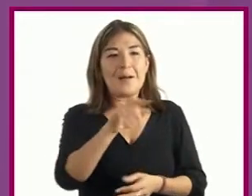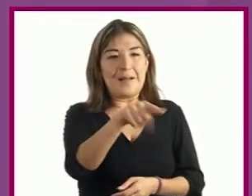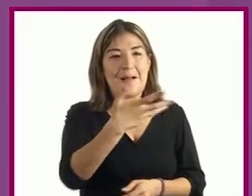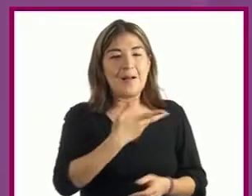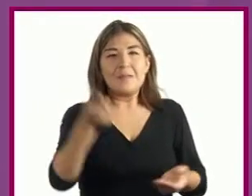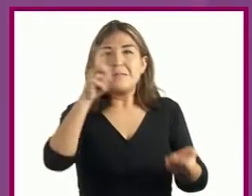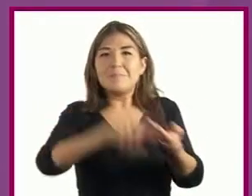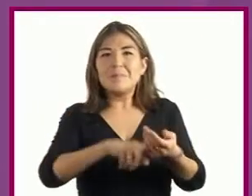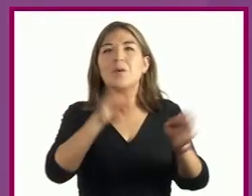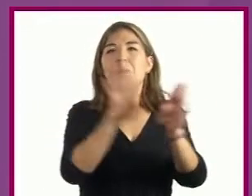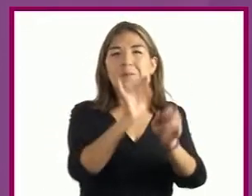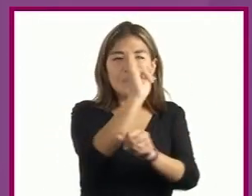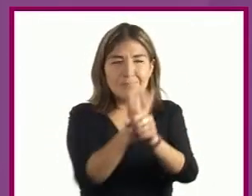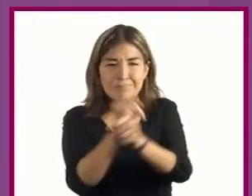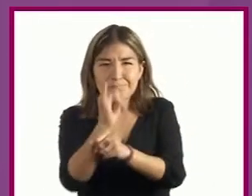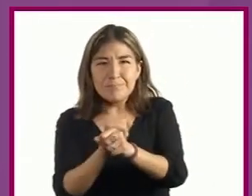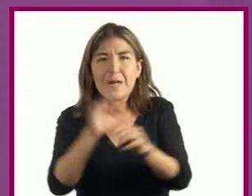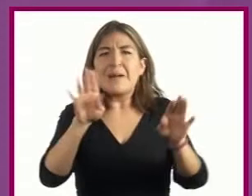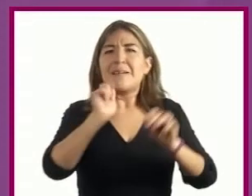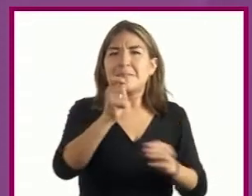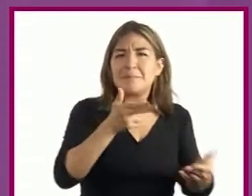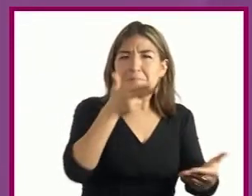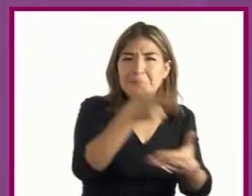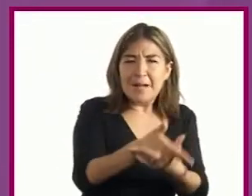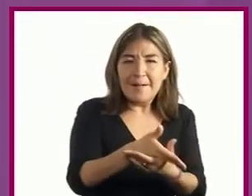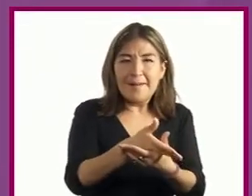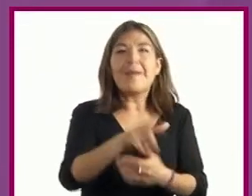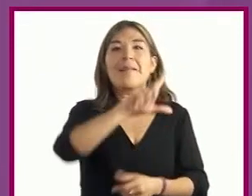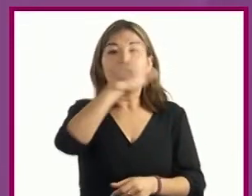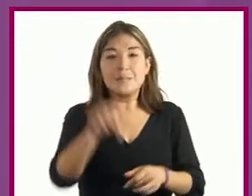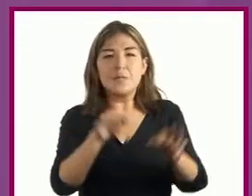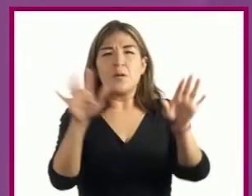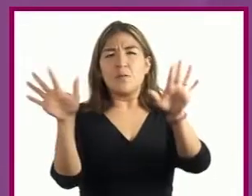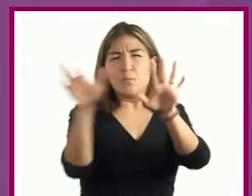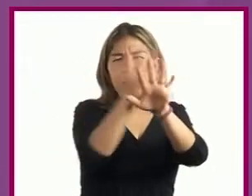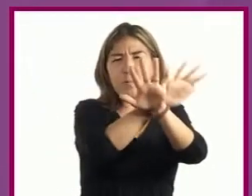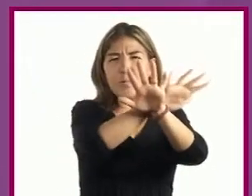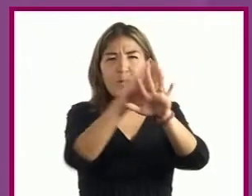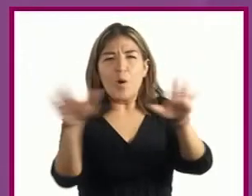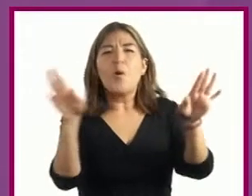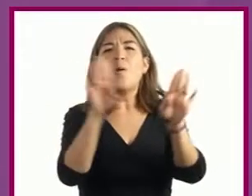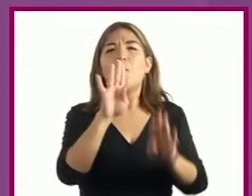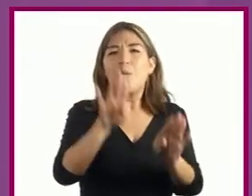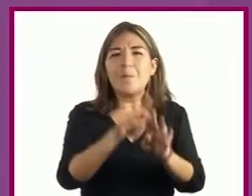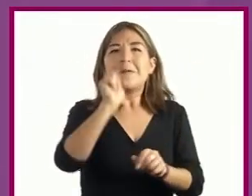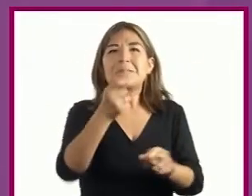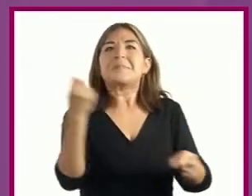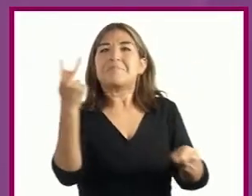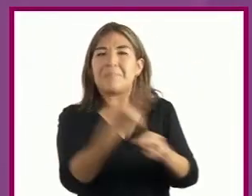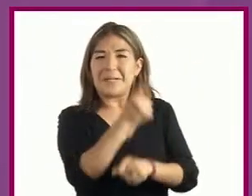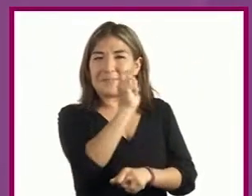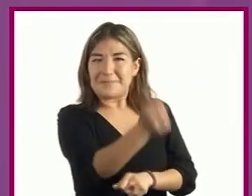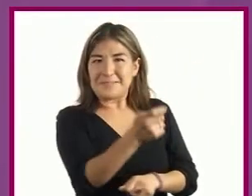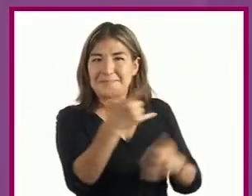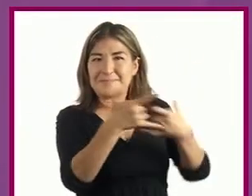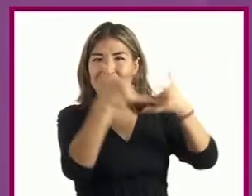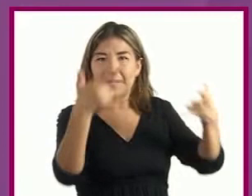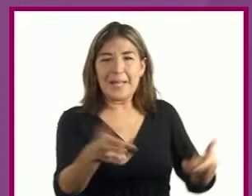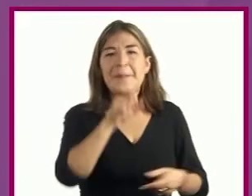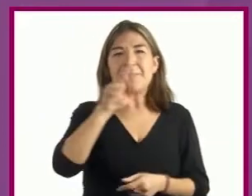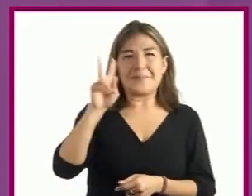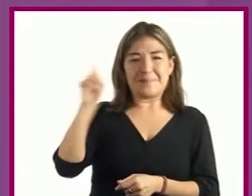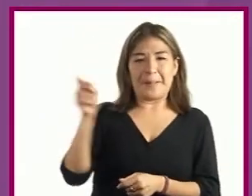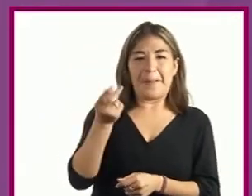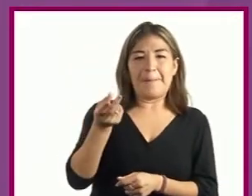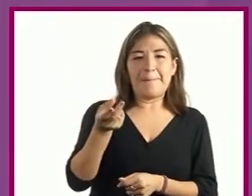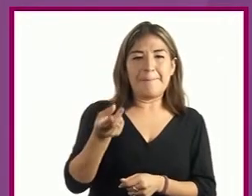pistas completas del crimen y difuminadas cuando se hacen hipótesis de lo que sucedió, como en El perro de